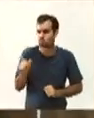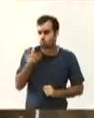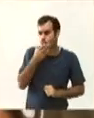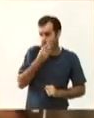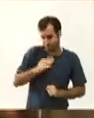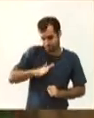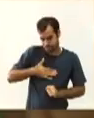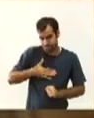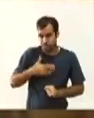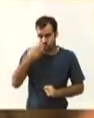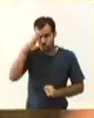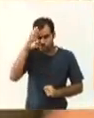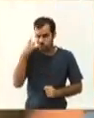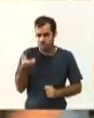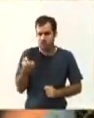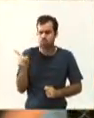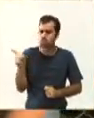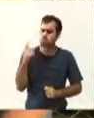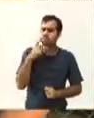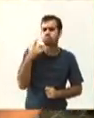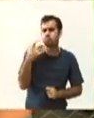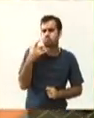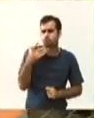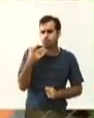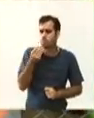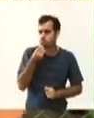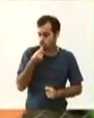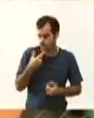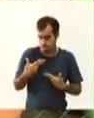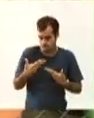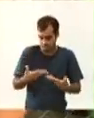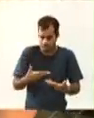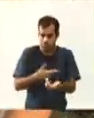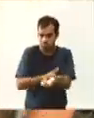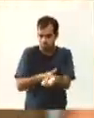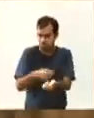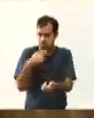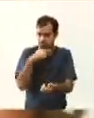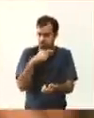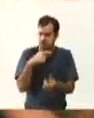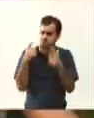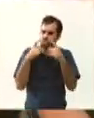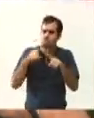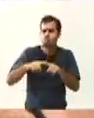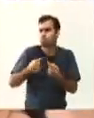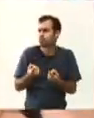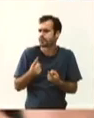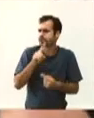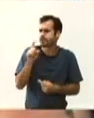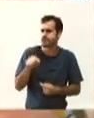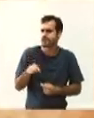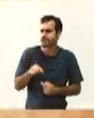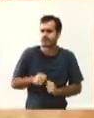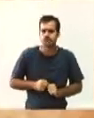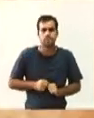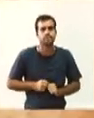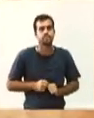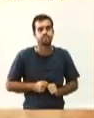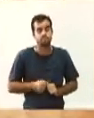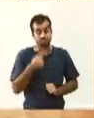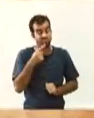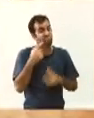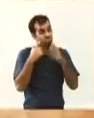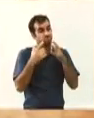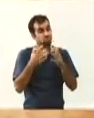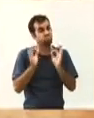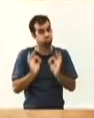joven cubano, ¿cuán importante crees que es dar este paso voluntario? Bueno, esto es de mucha importancia porque